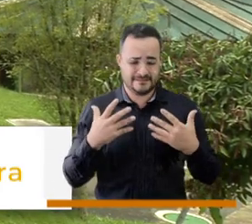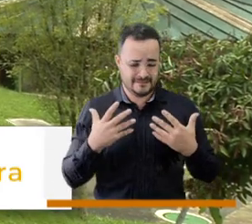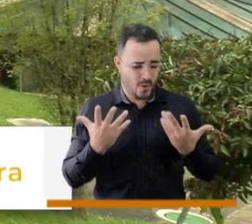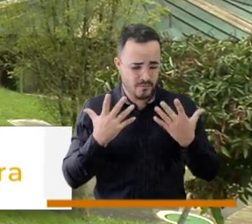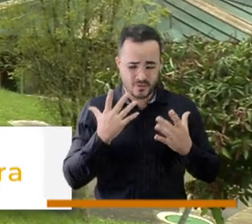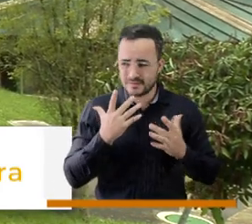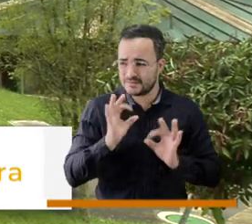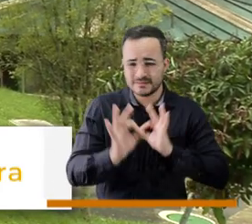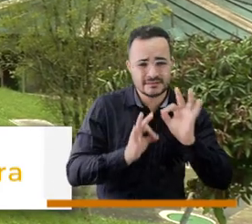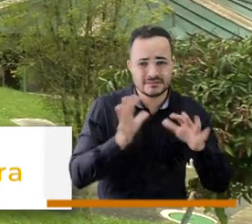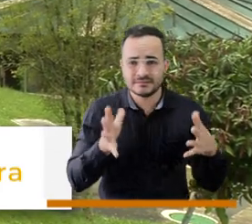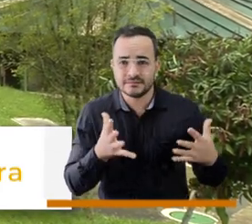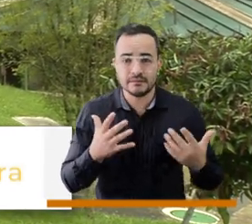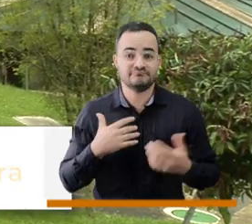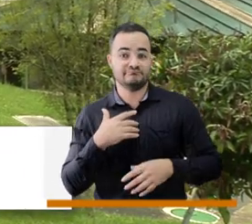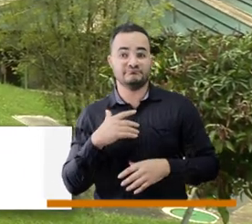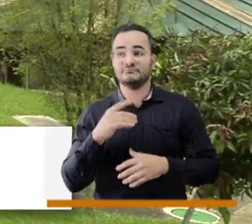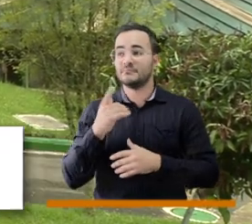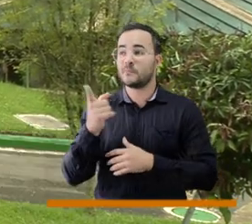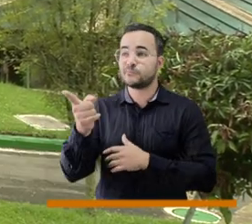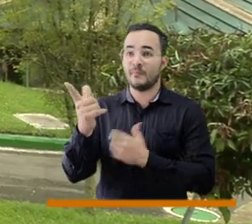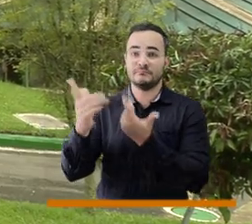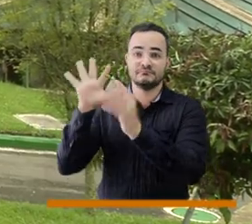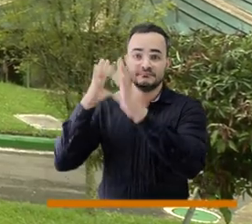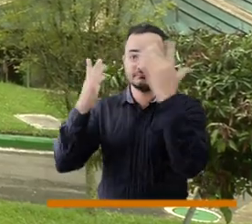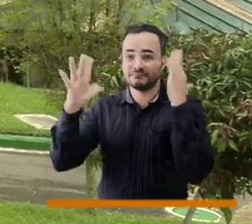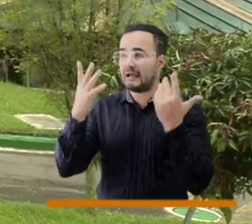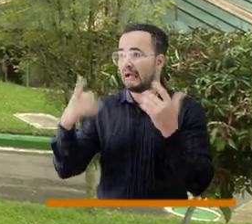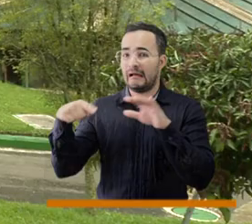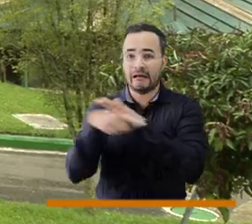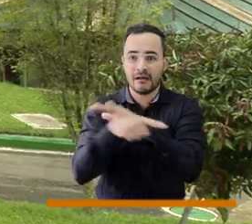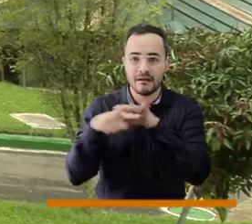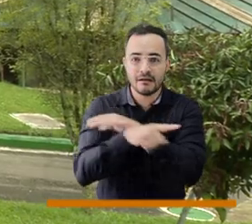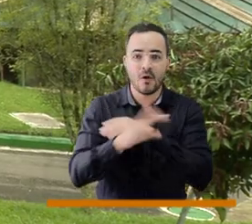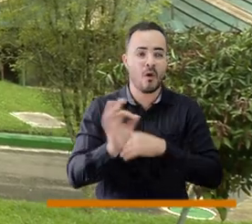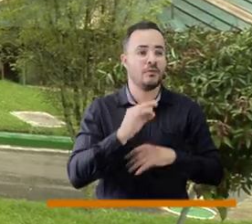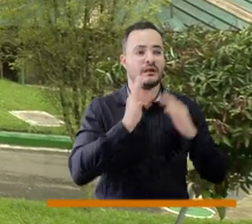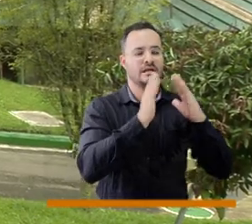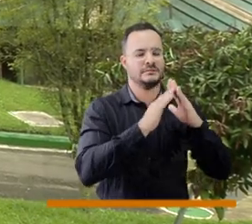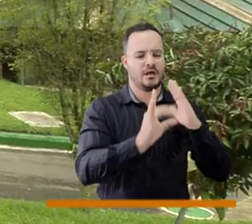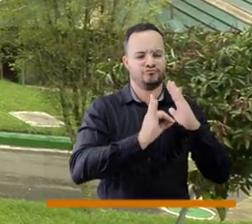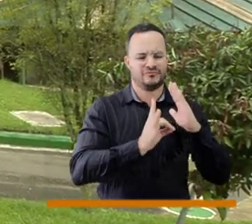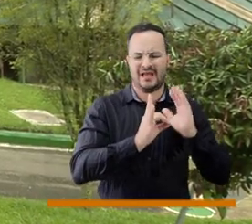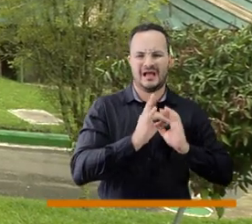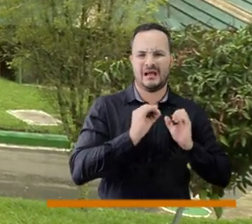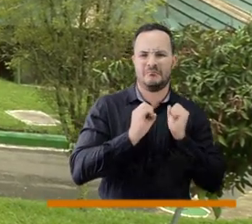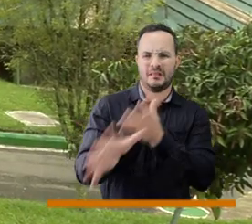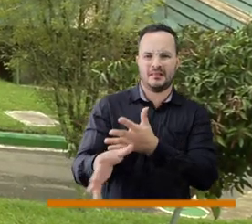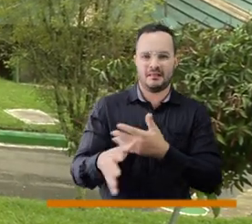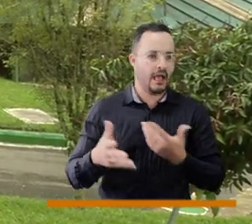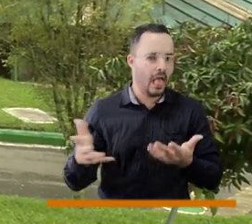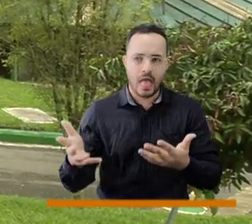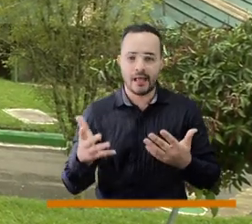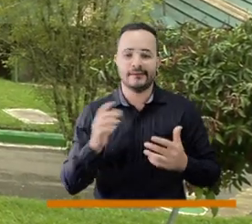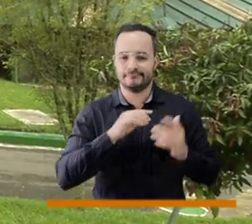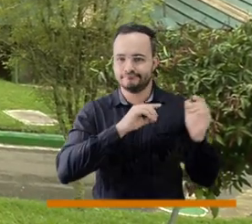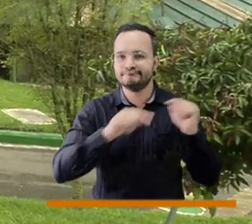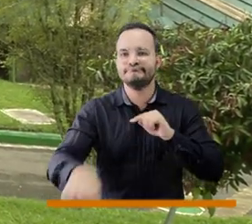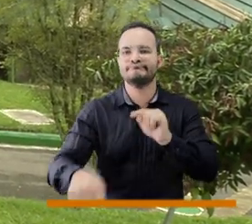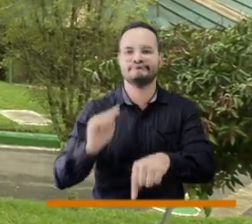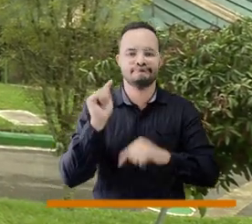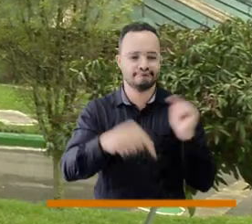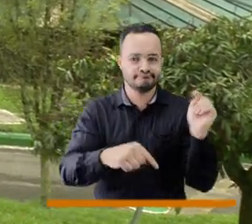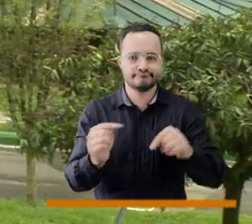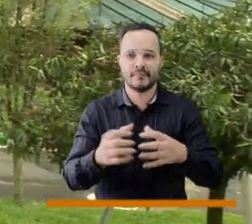los accidentes de fauna silvestre y el abandono de animales domésticos es el pan de cada día. El día de hoy estamos con el médico